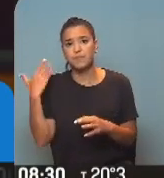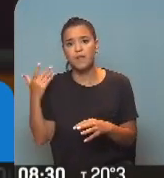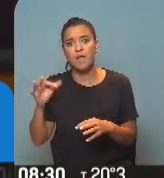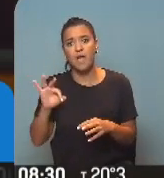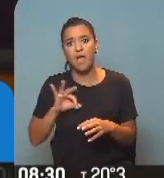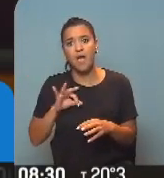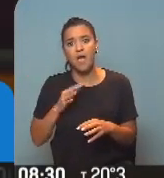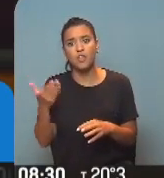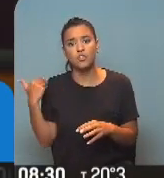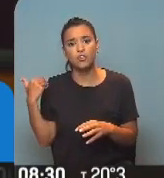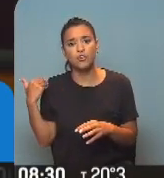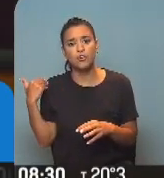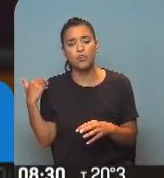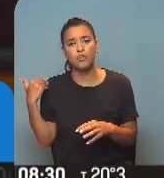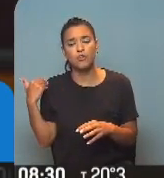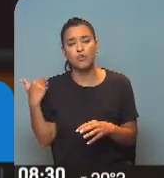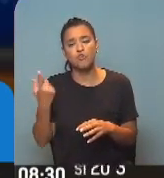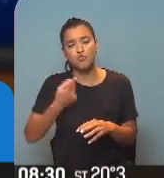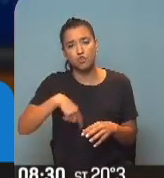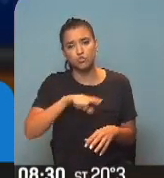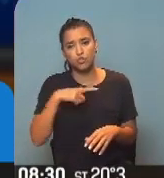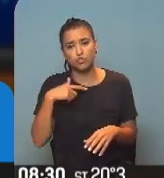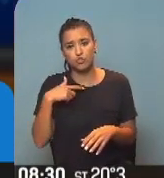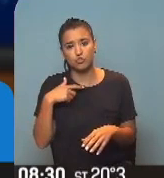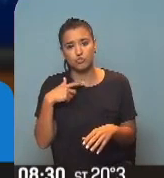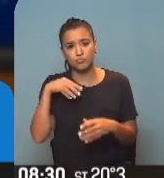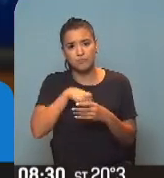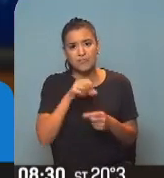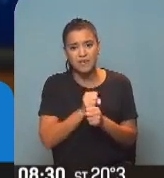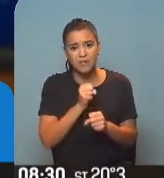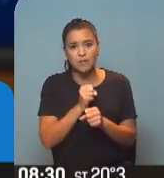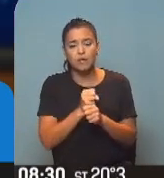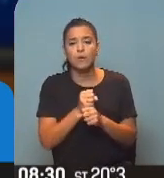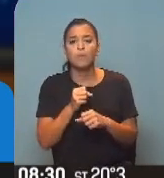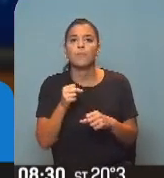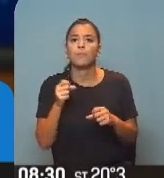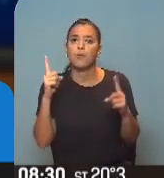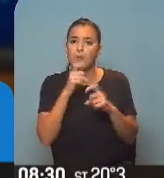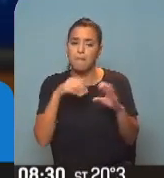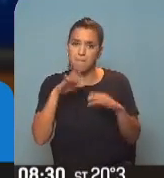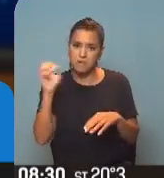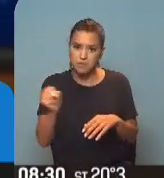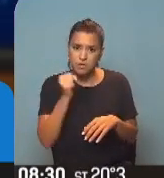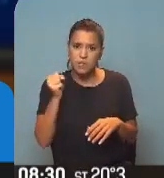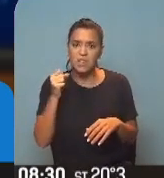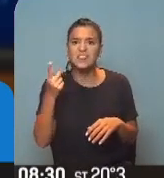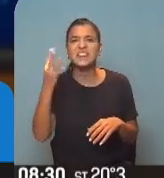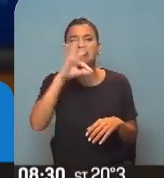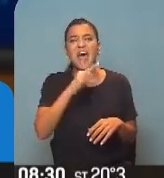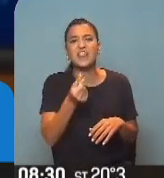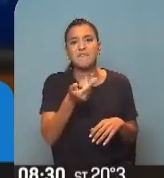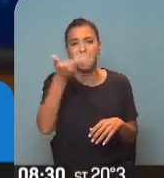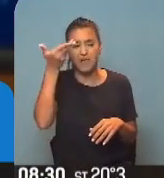medio nosotros estamos el problema más fuerte es el de tarifa no tuvimos casi 55.000